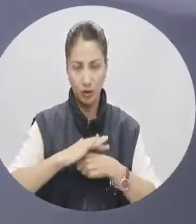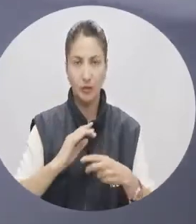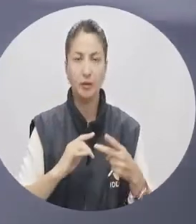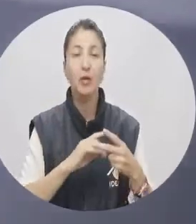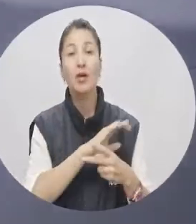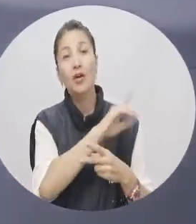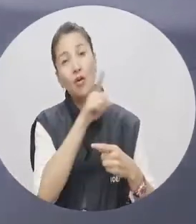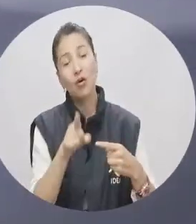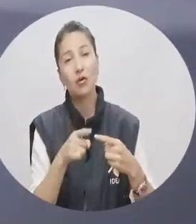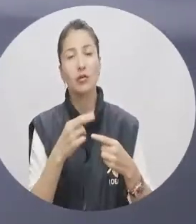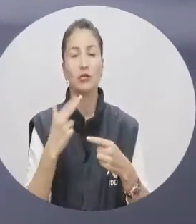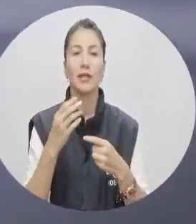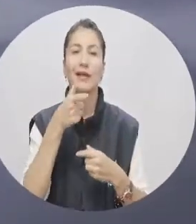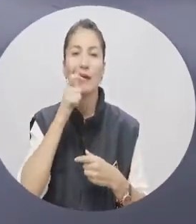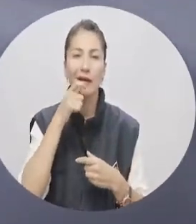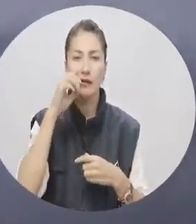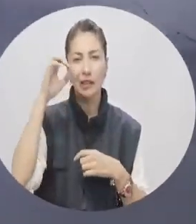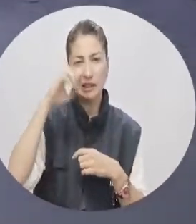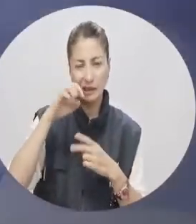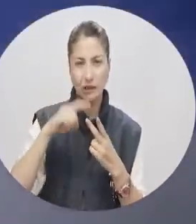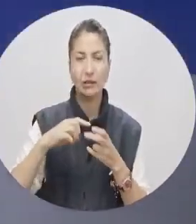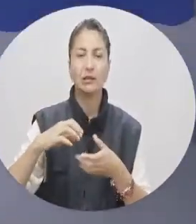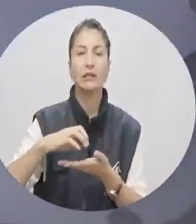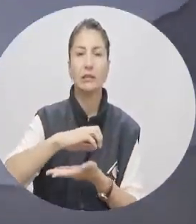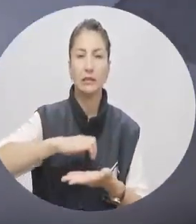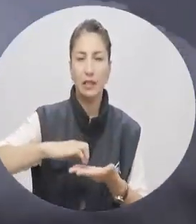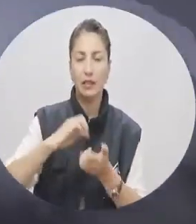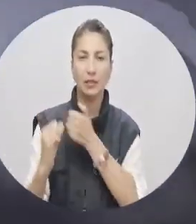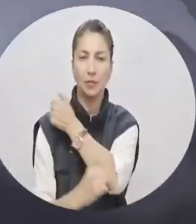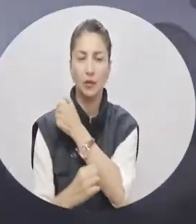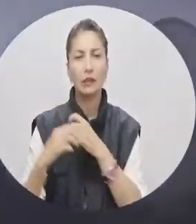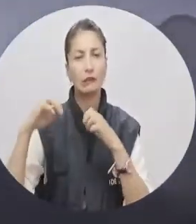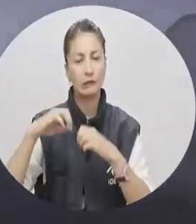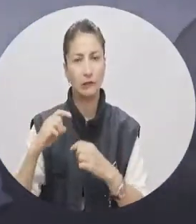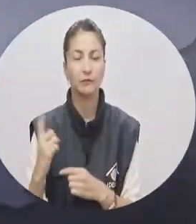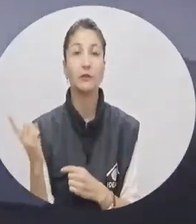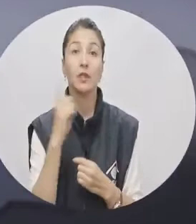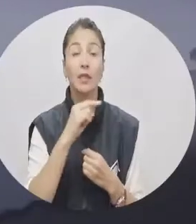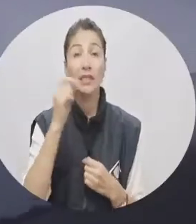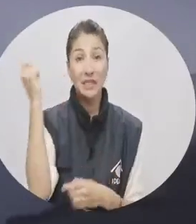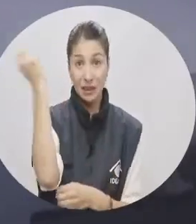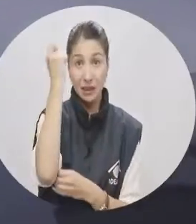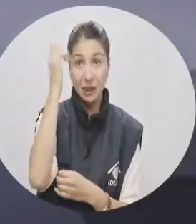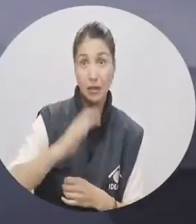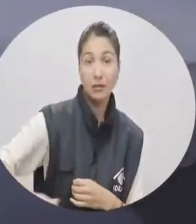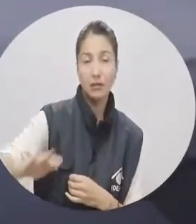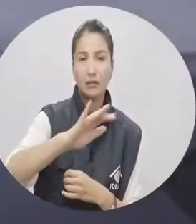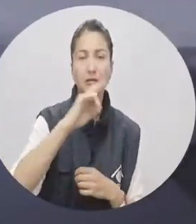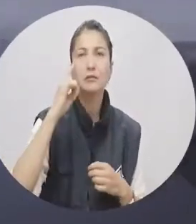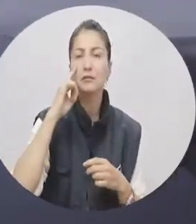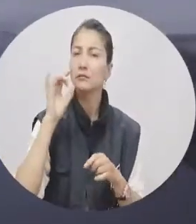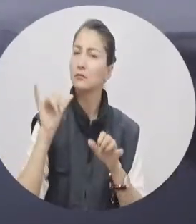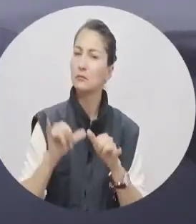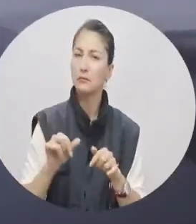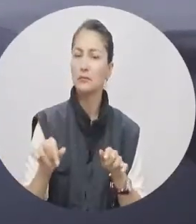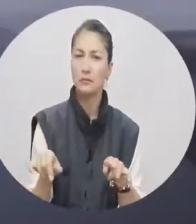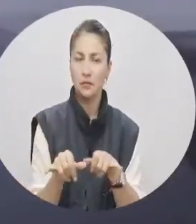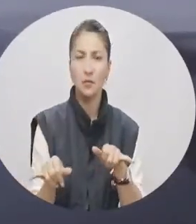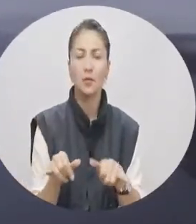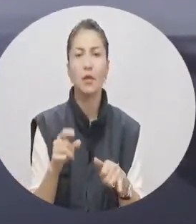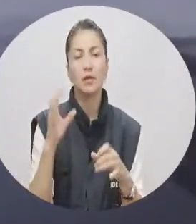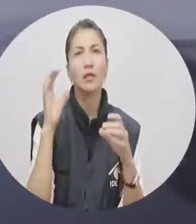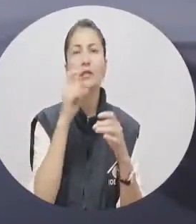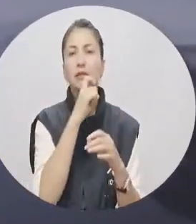muestra lloviznas en caldas santander y boyacá se mantienen y los llanos las características de la tarde tiempo seco con algunas